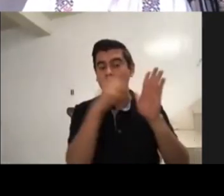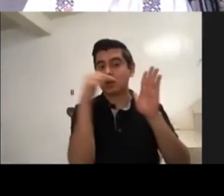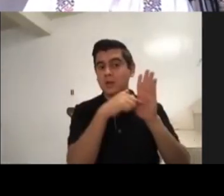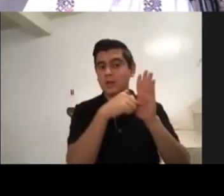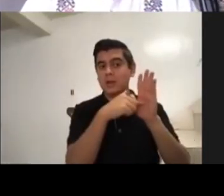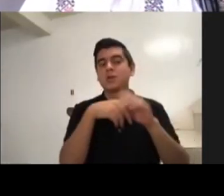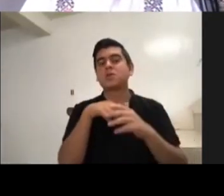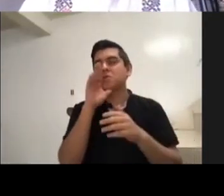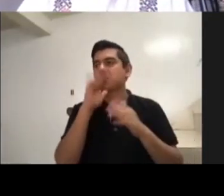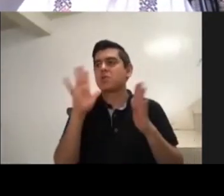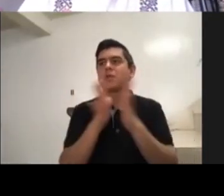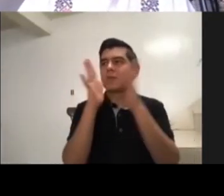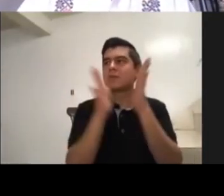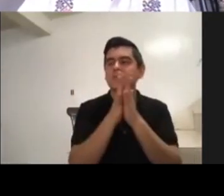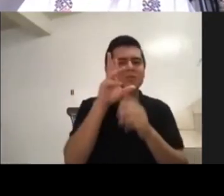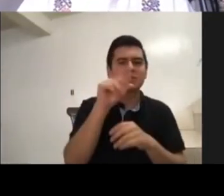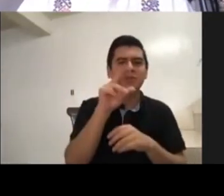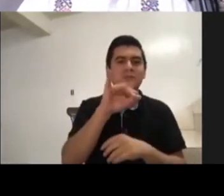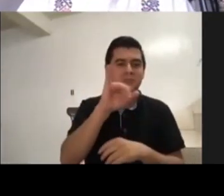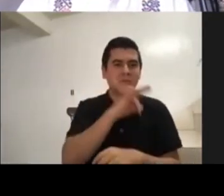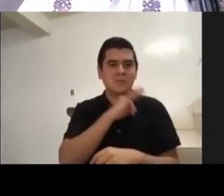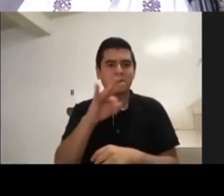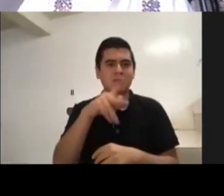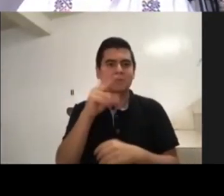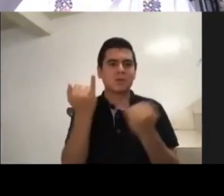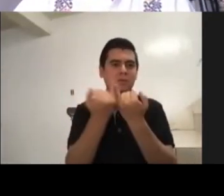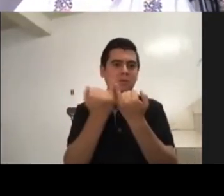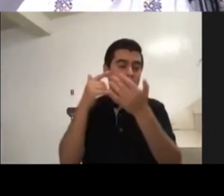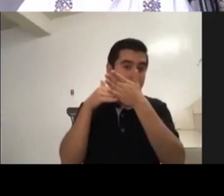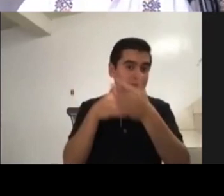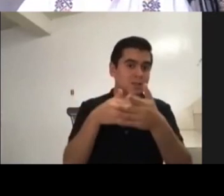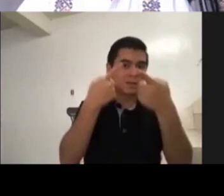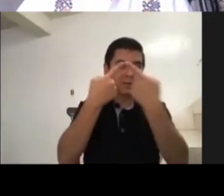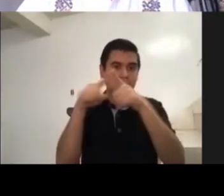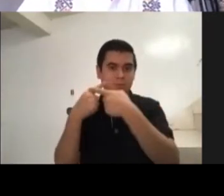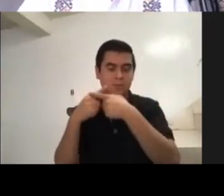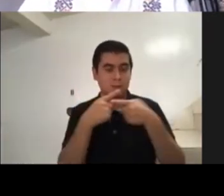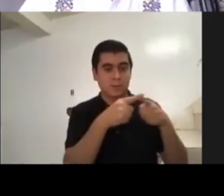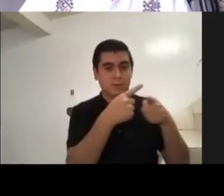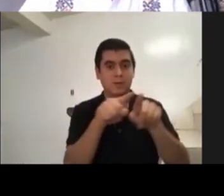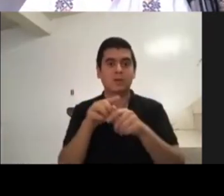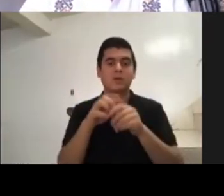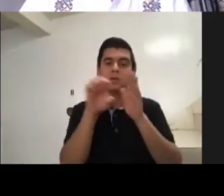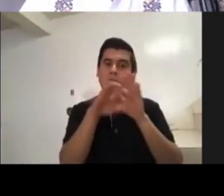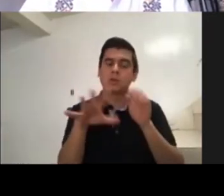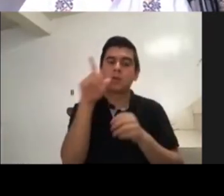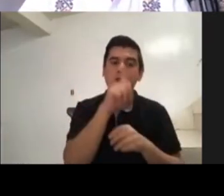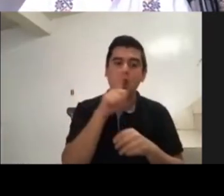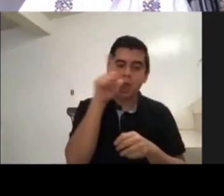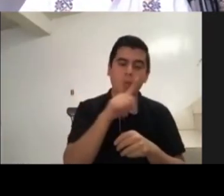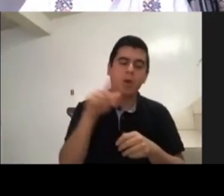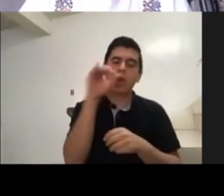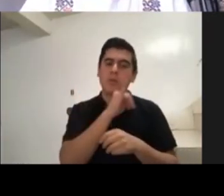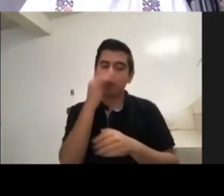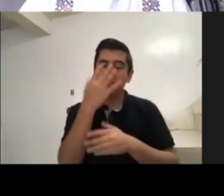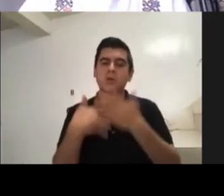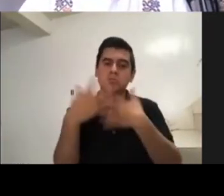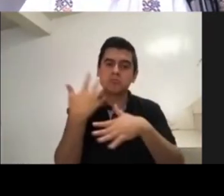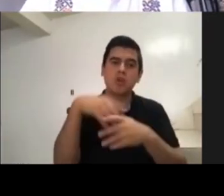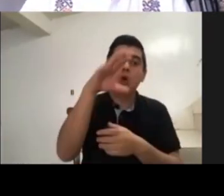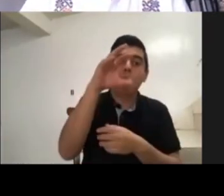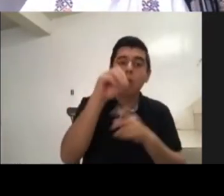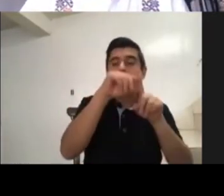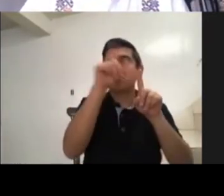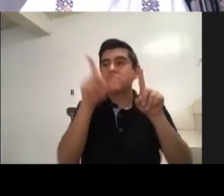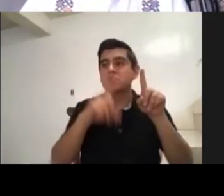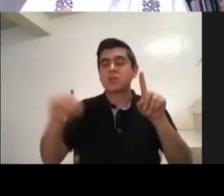solo son esas, son barreras de todo tipo, son barreras lingüísticas, son barreras territoriales,